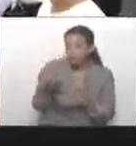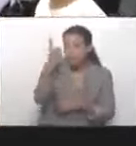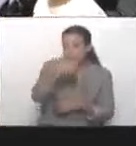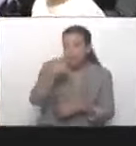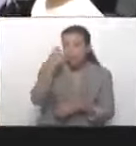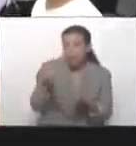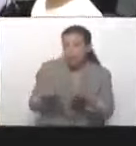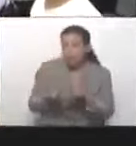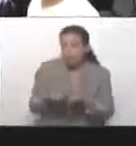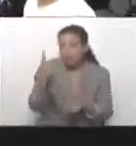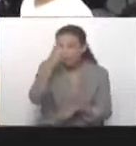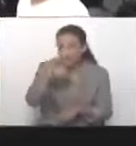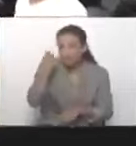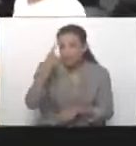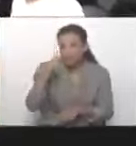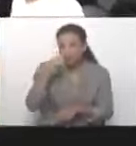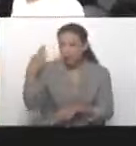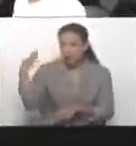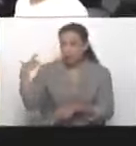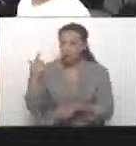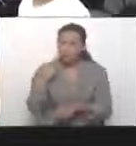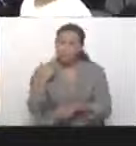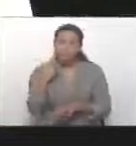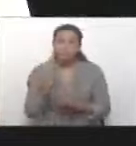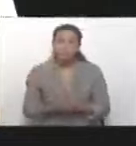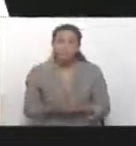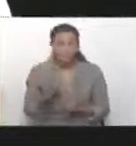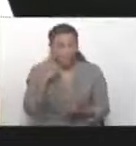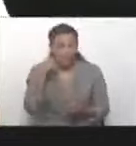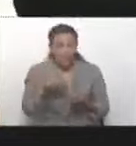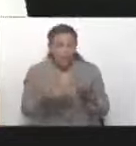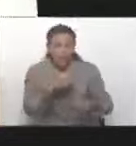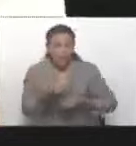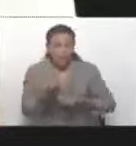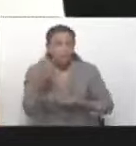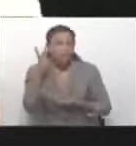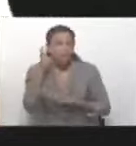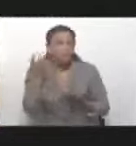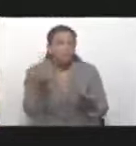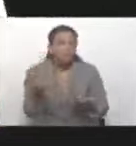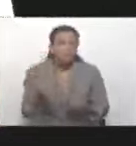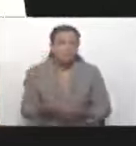Silita? ¿Ah? Sebastián toca muy bien, dale para ver, a la tambora.